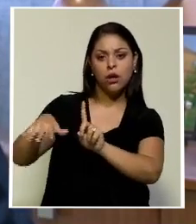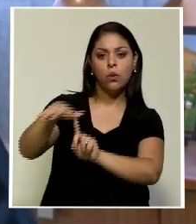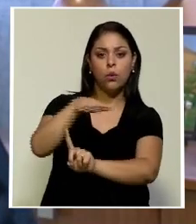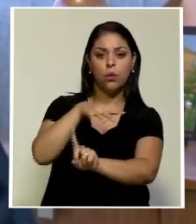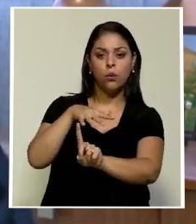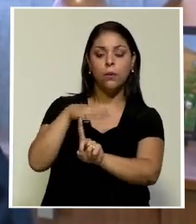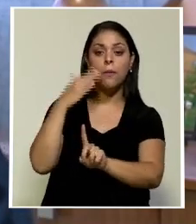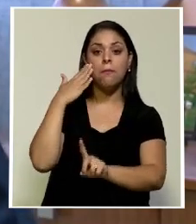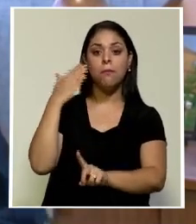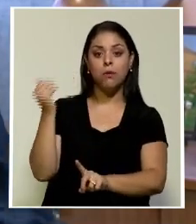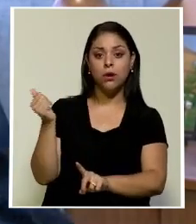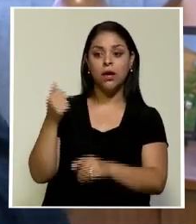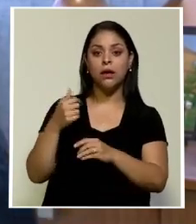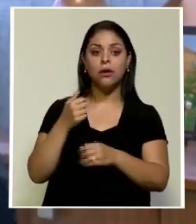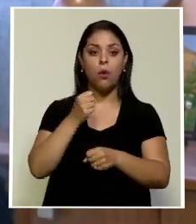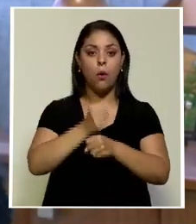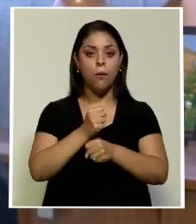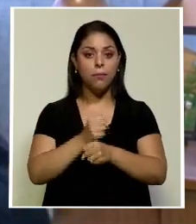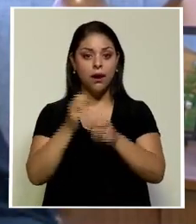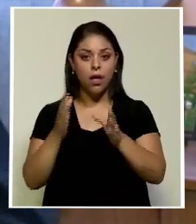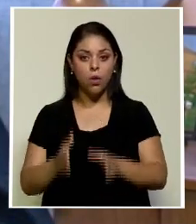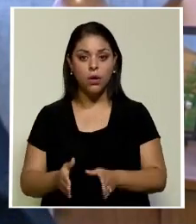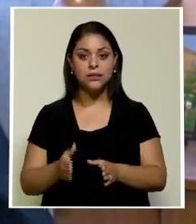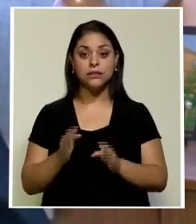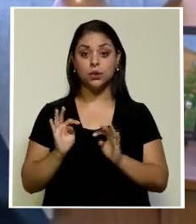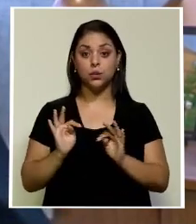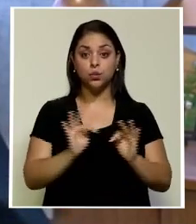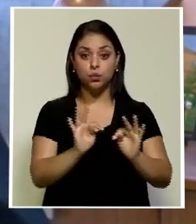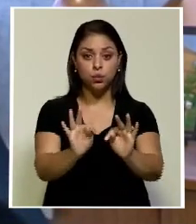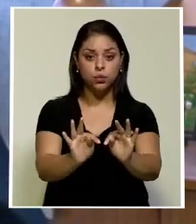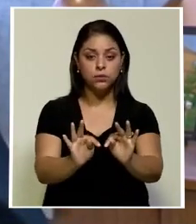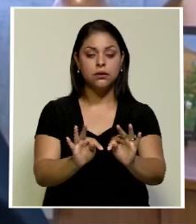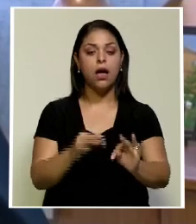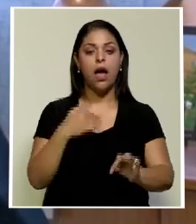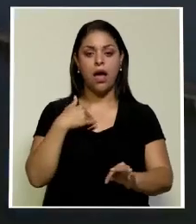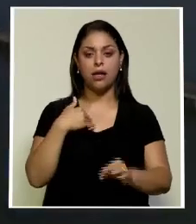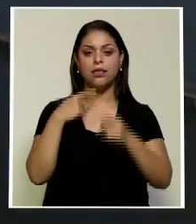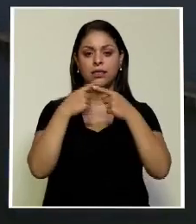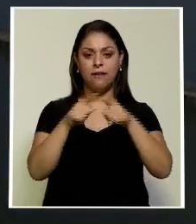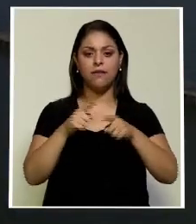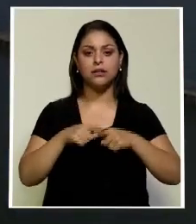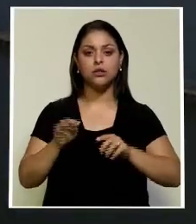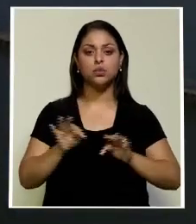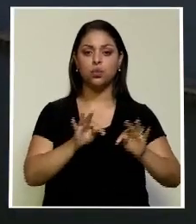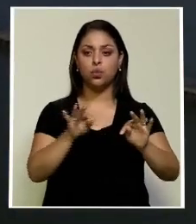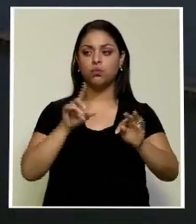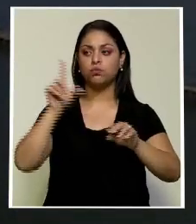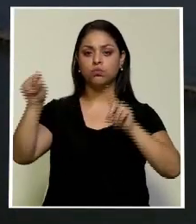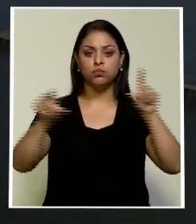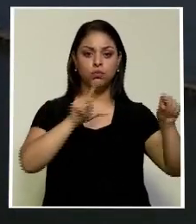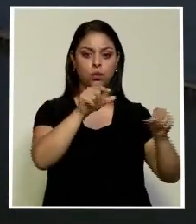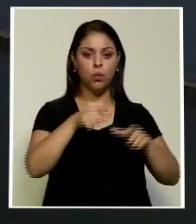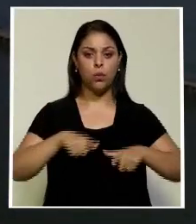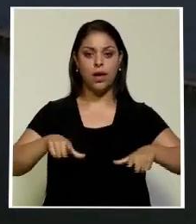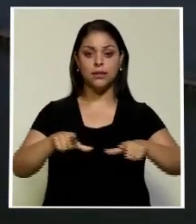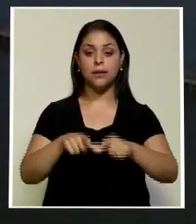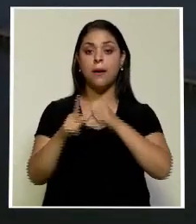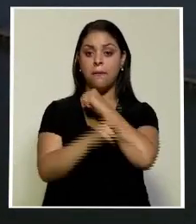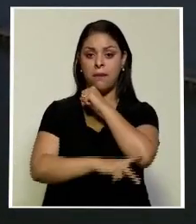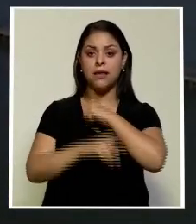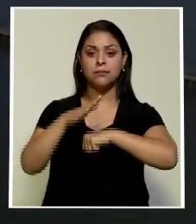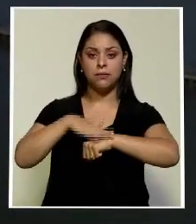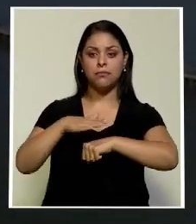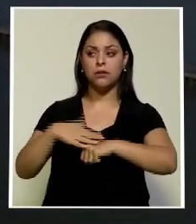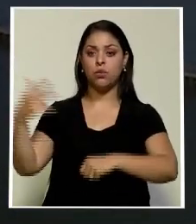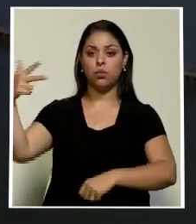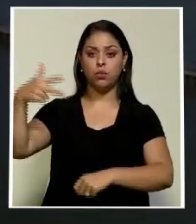tour operadores hacen tours a diferentes lugares del país. El país se permite el ingreso de cruceros con pasajeros